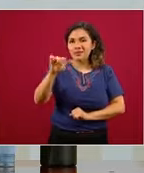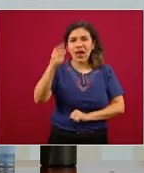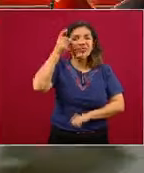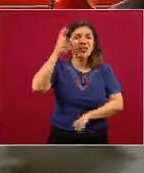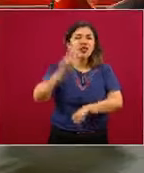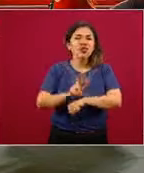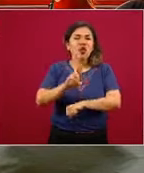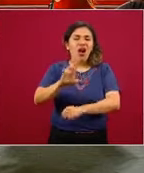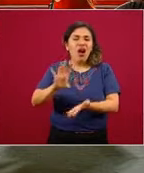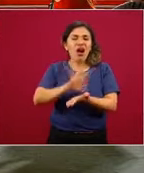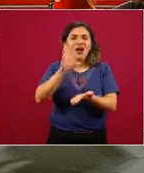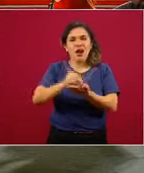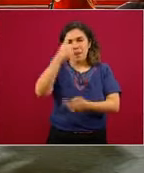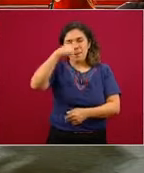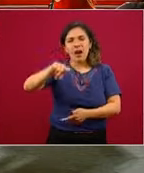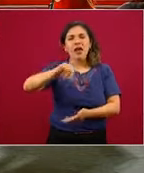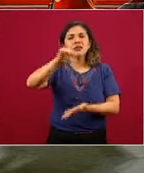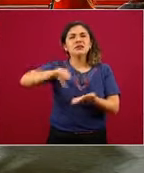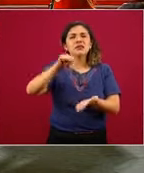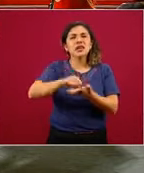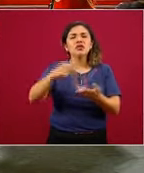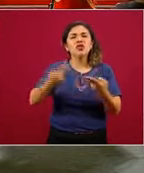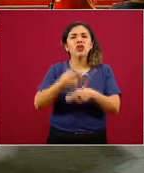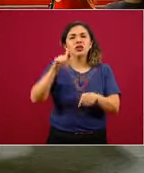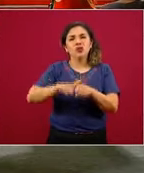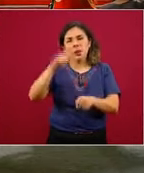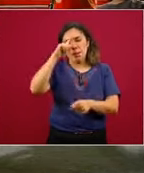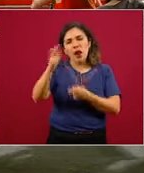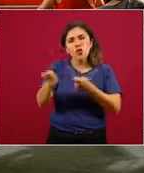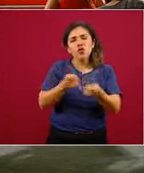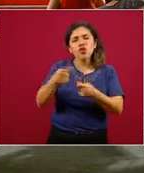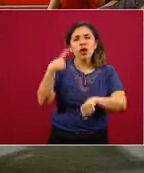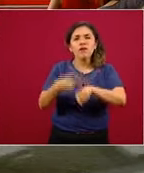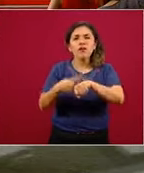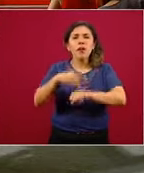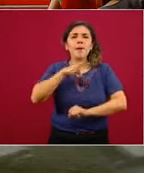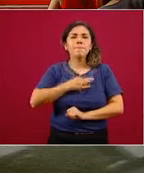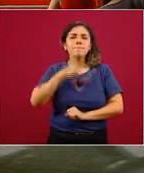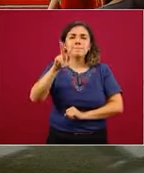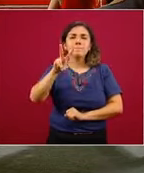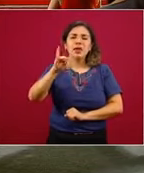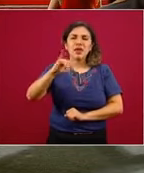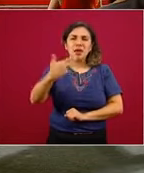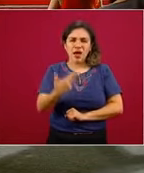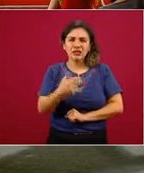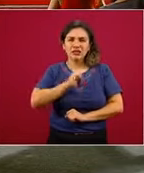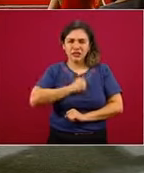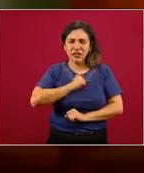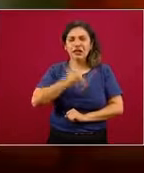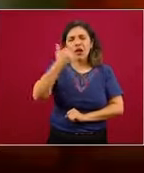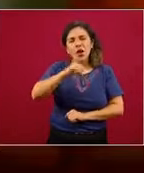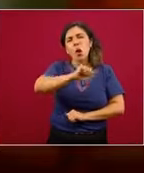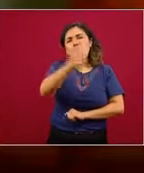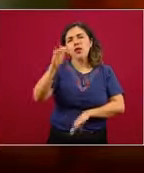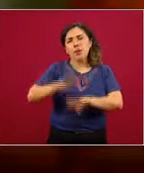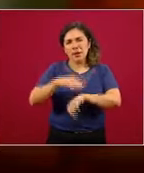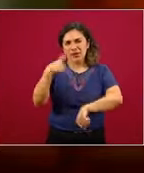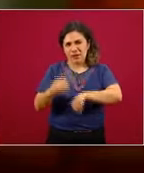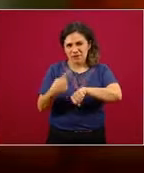directora general del Centro Nacional para la Prevención y Control del VIH-Sida y otras infecciones de transmisión